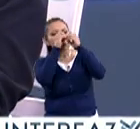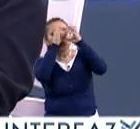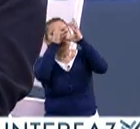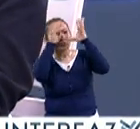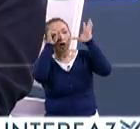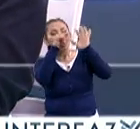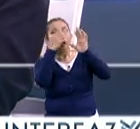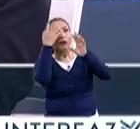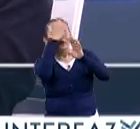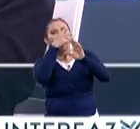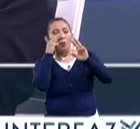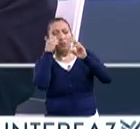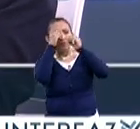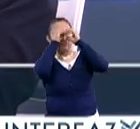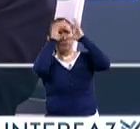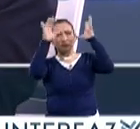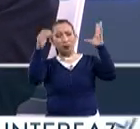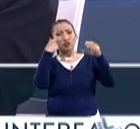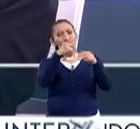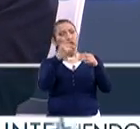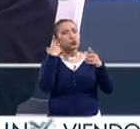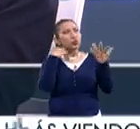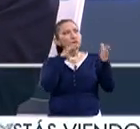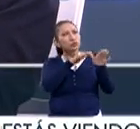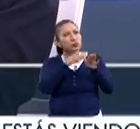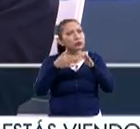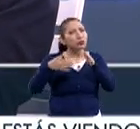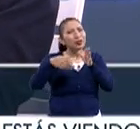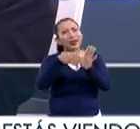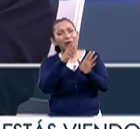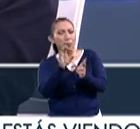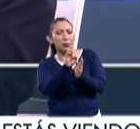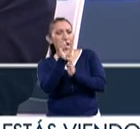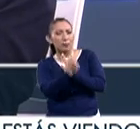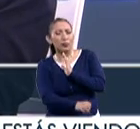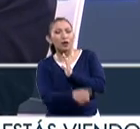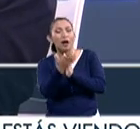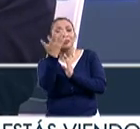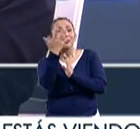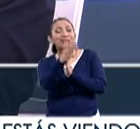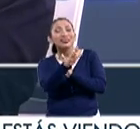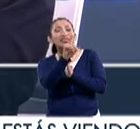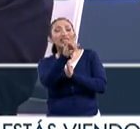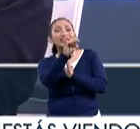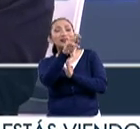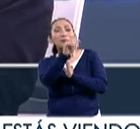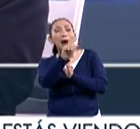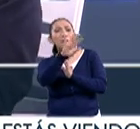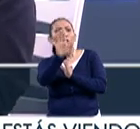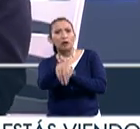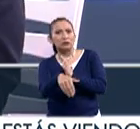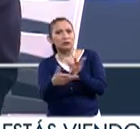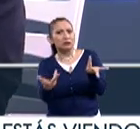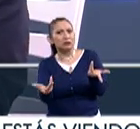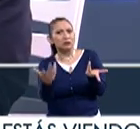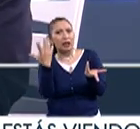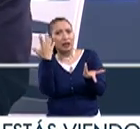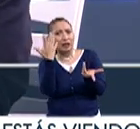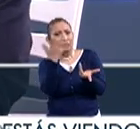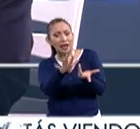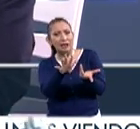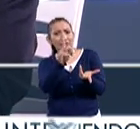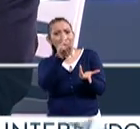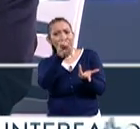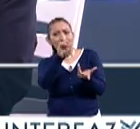poeta bastante visual, a pesar de la gran sonoridad que tiene. Piensen, por ejemplo, en Décima Muerte, que son 10